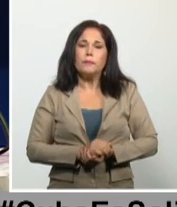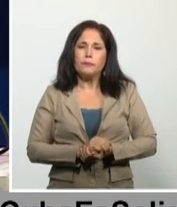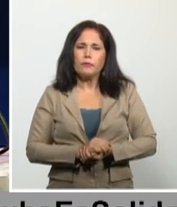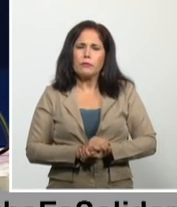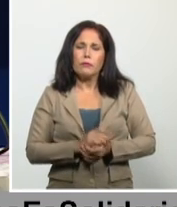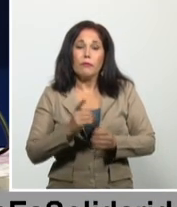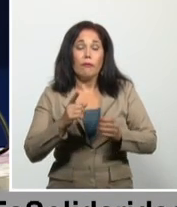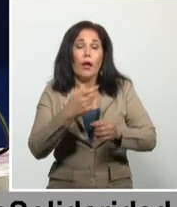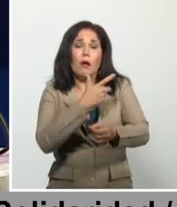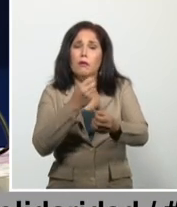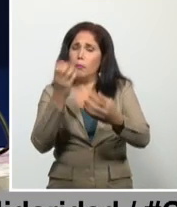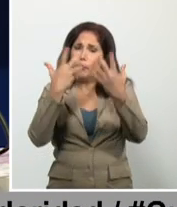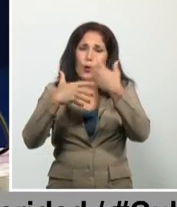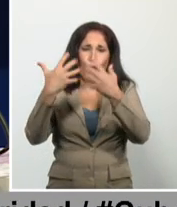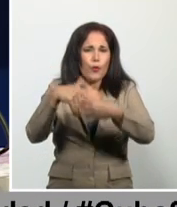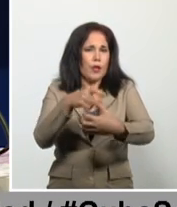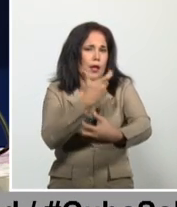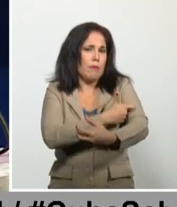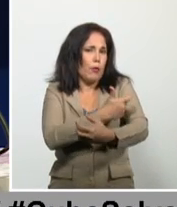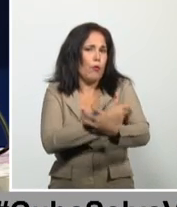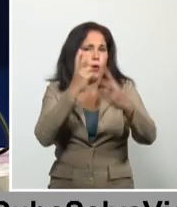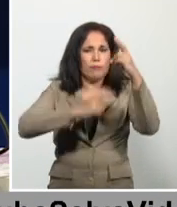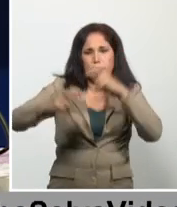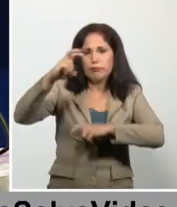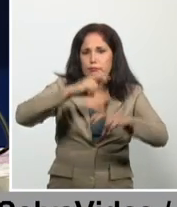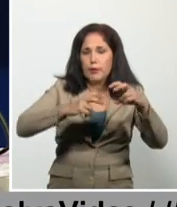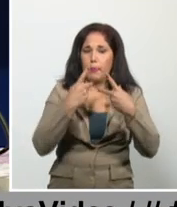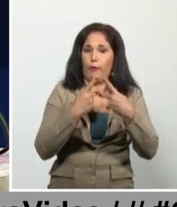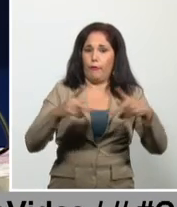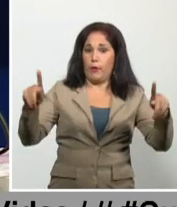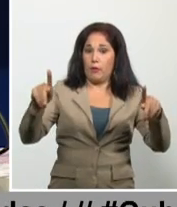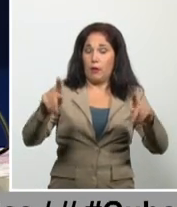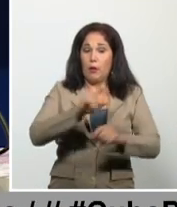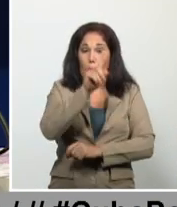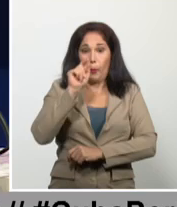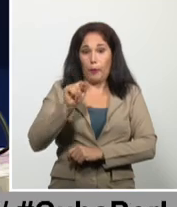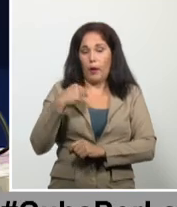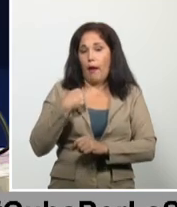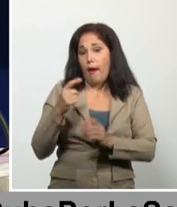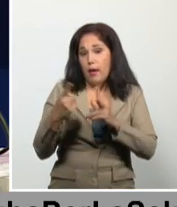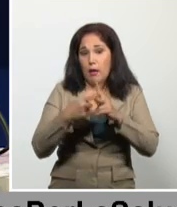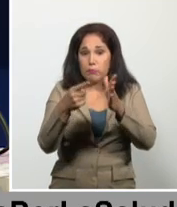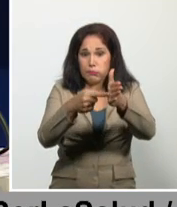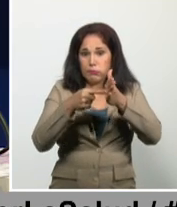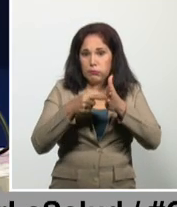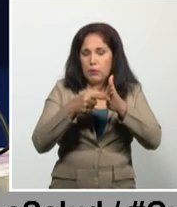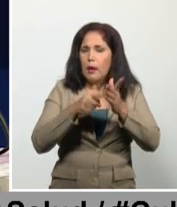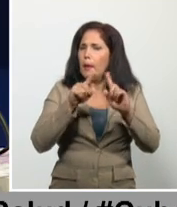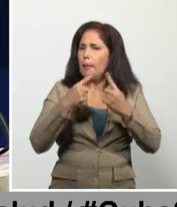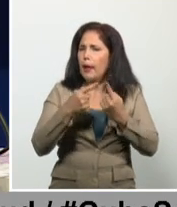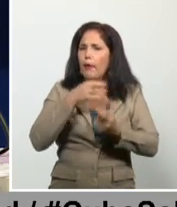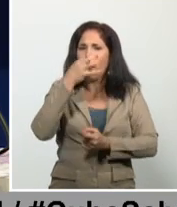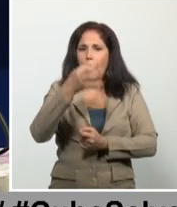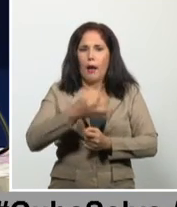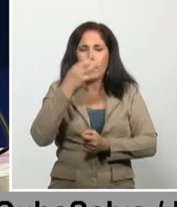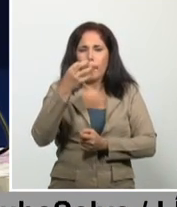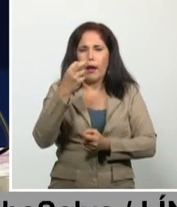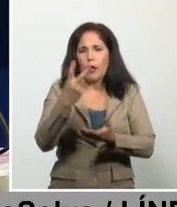productor de vacunas y de muchas investigaciones, nos preguntaba, nos sugería que habláramos sobre la cuarentena